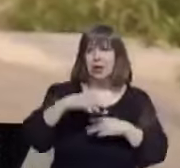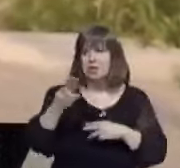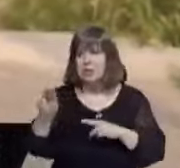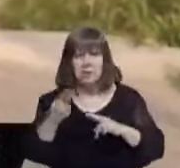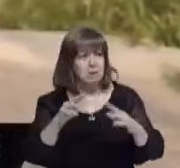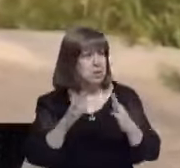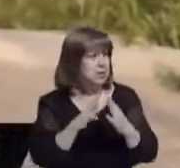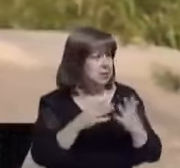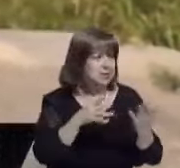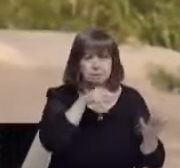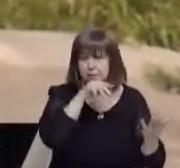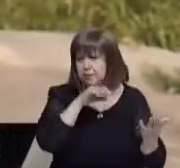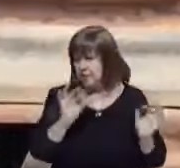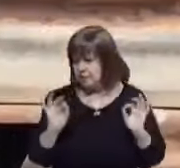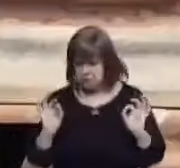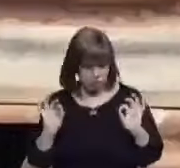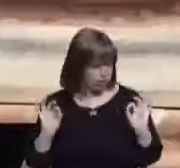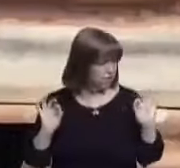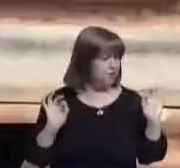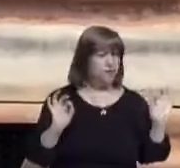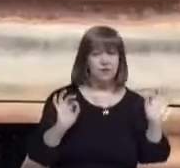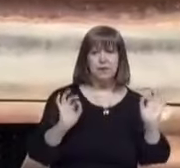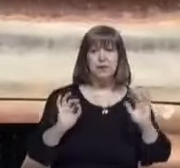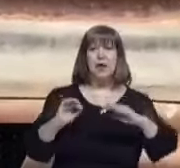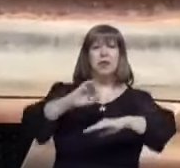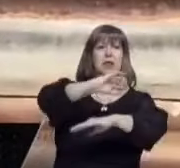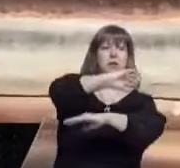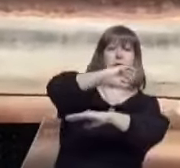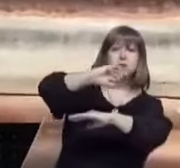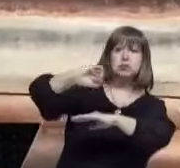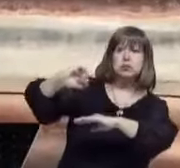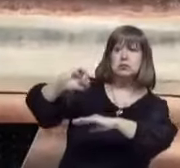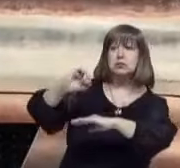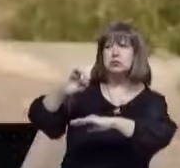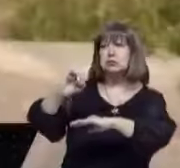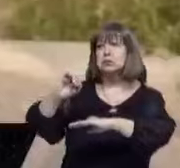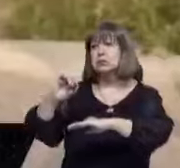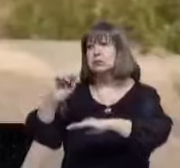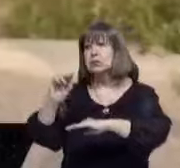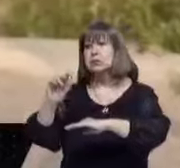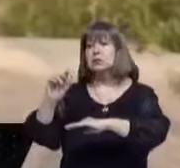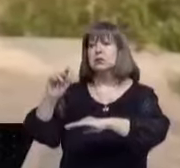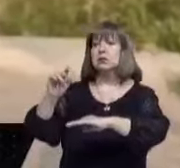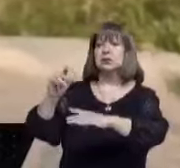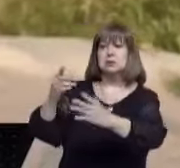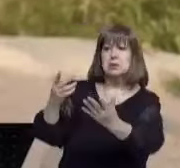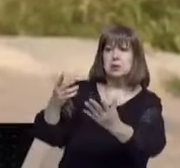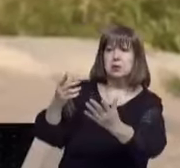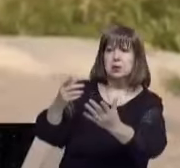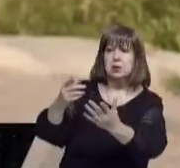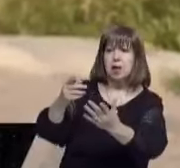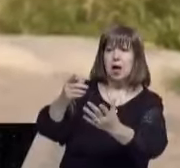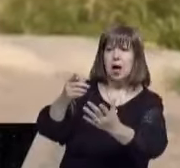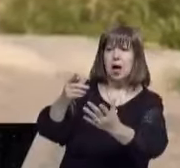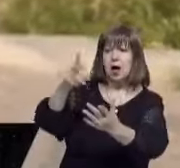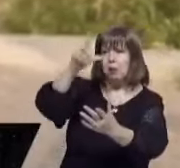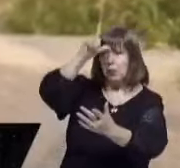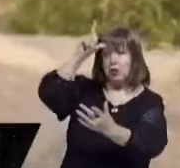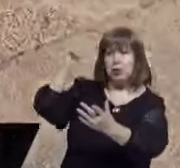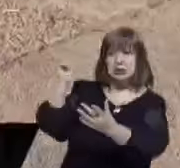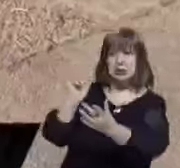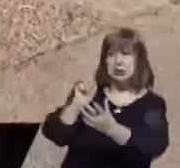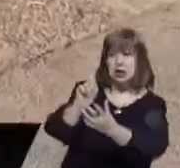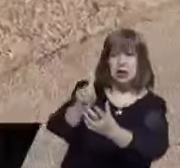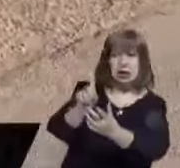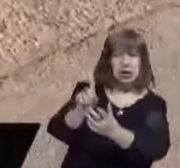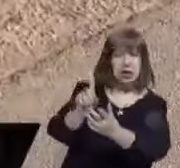mi rancho y después miro por la endija ahí donde está parada mi señora. Y veo, ya vi la policía y después